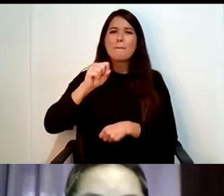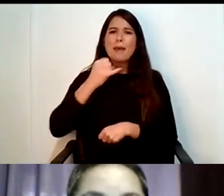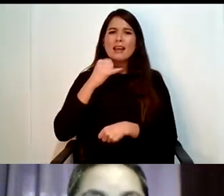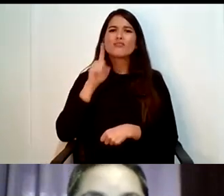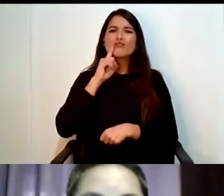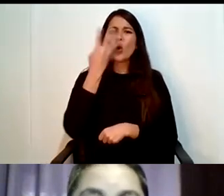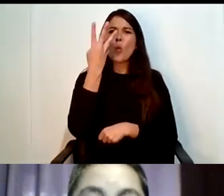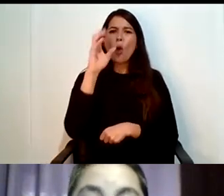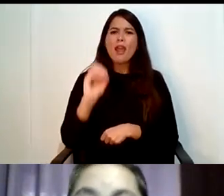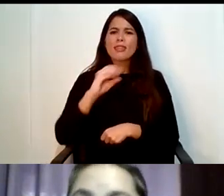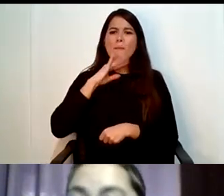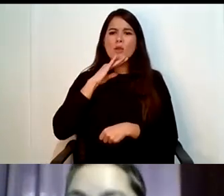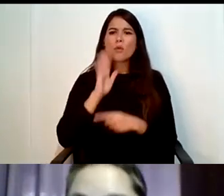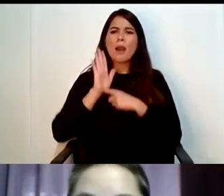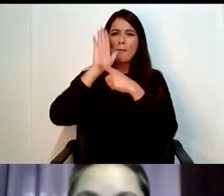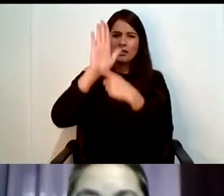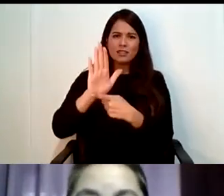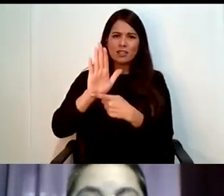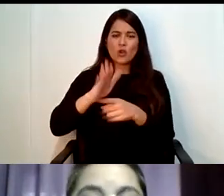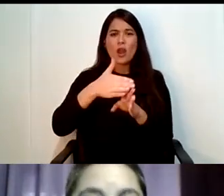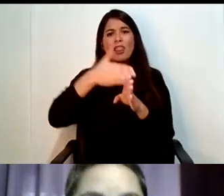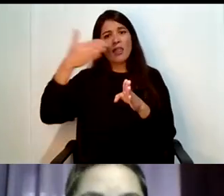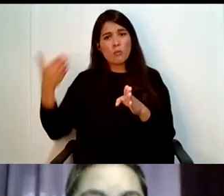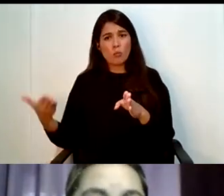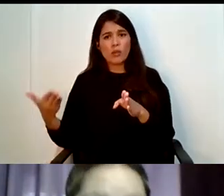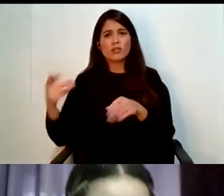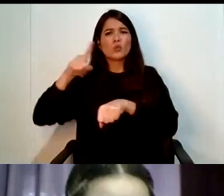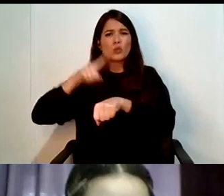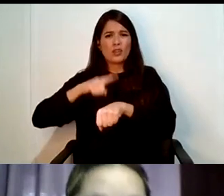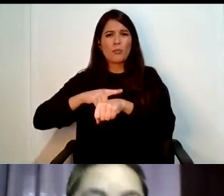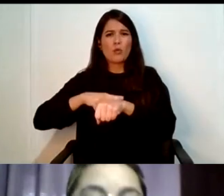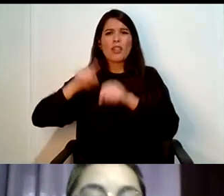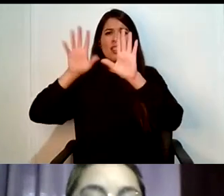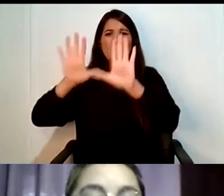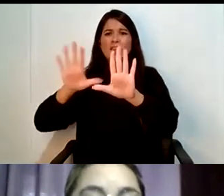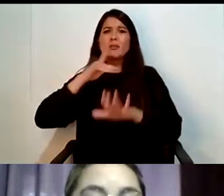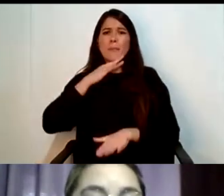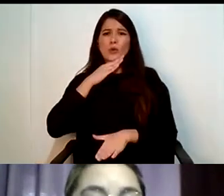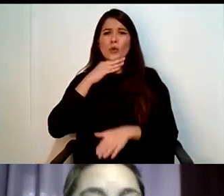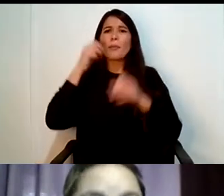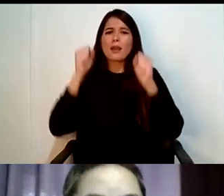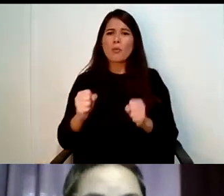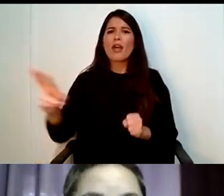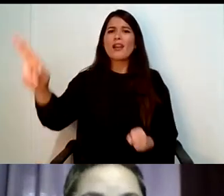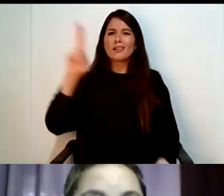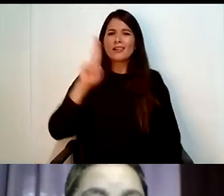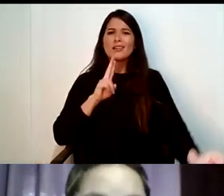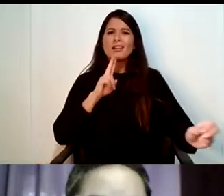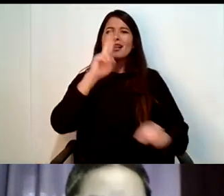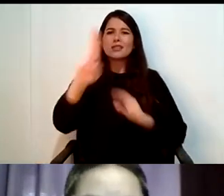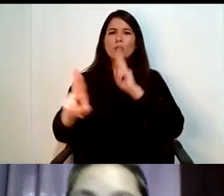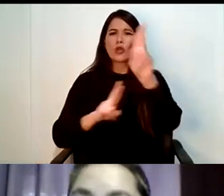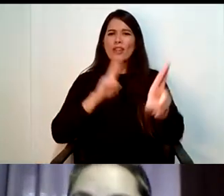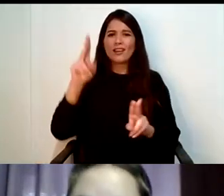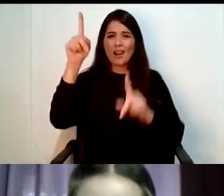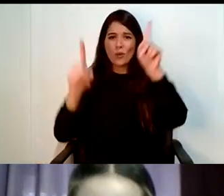minutos para su exposición y posterior se dará un espacio de 10 minutos para que pueda responder algunas de las preguntas de